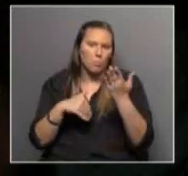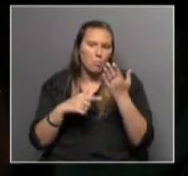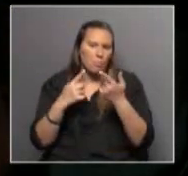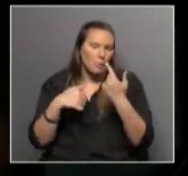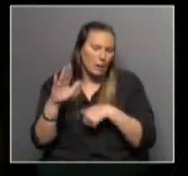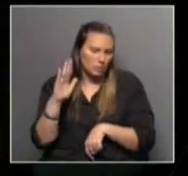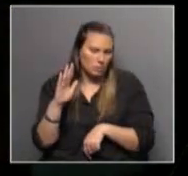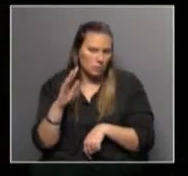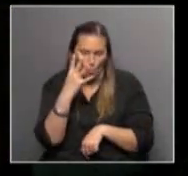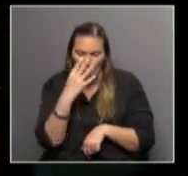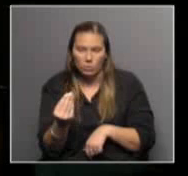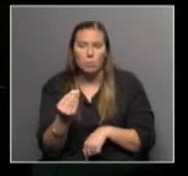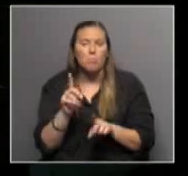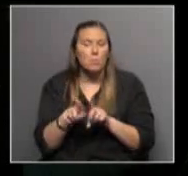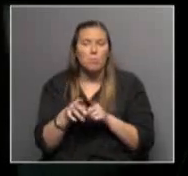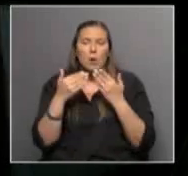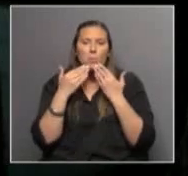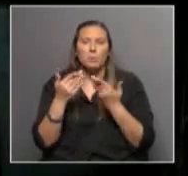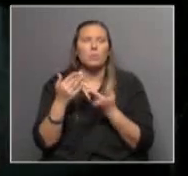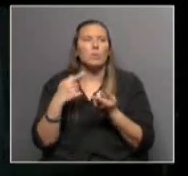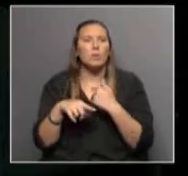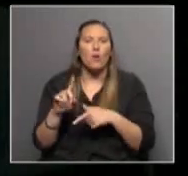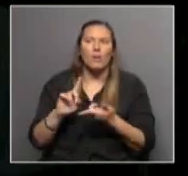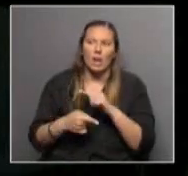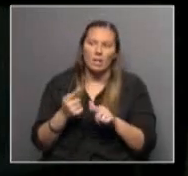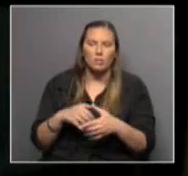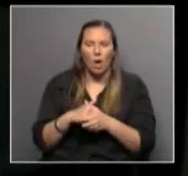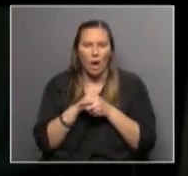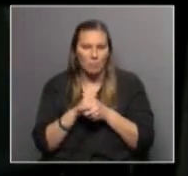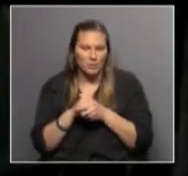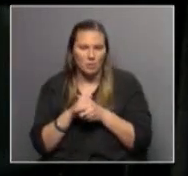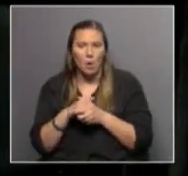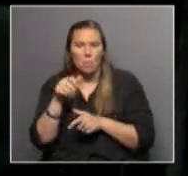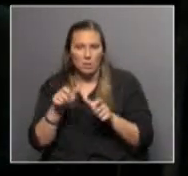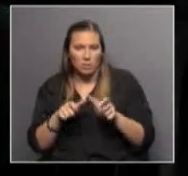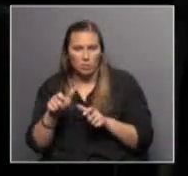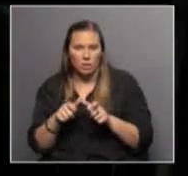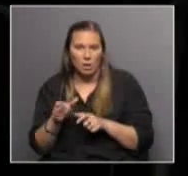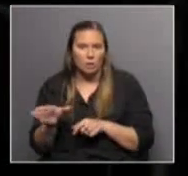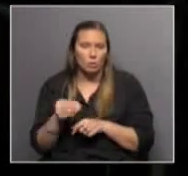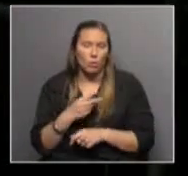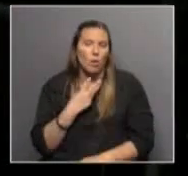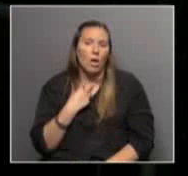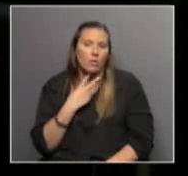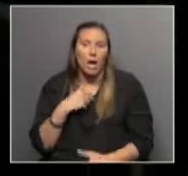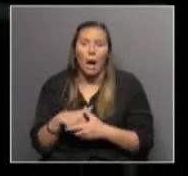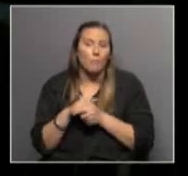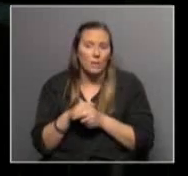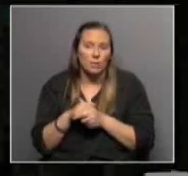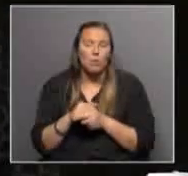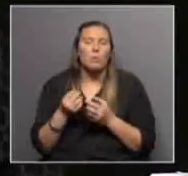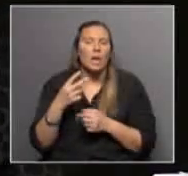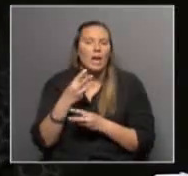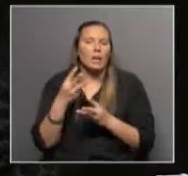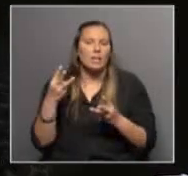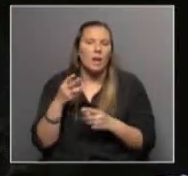hicieron esas mismas preguntas pero en relación con los vínculos con los amigos y los afectos y digo que somos todos adictos a nuestros amigos porque en general pensamos